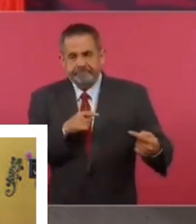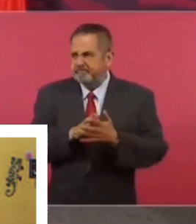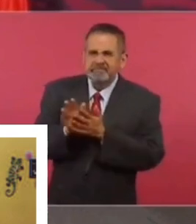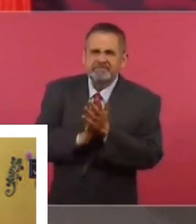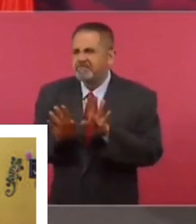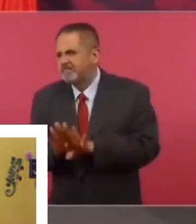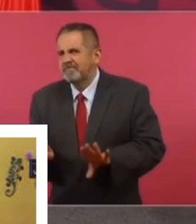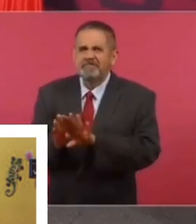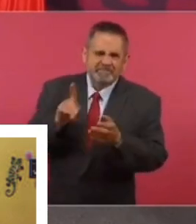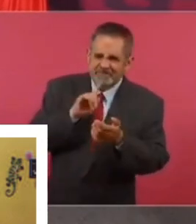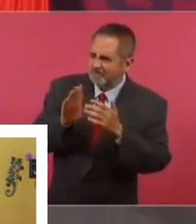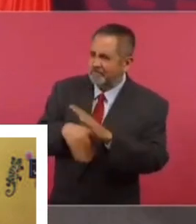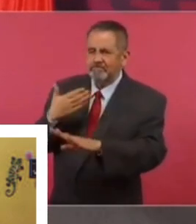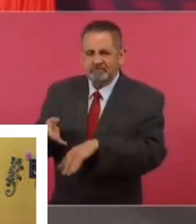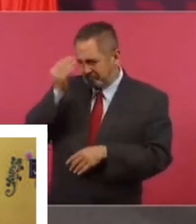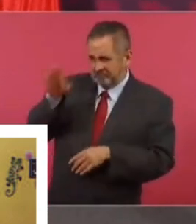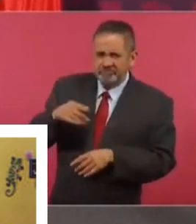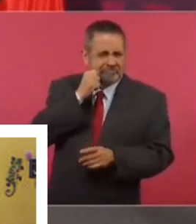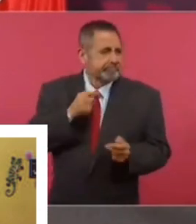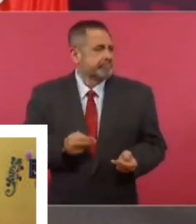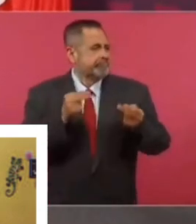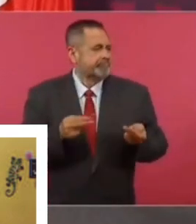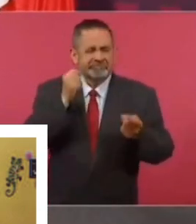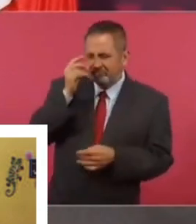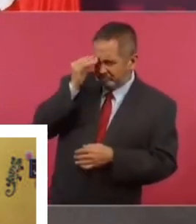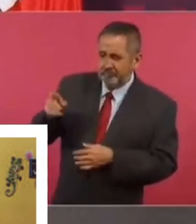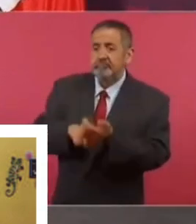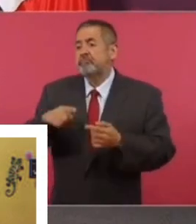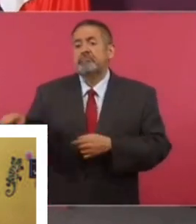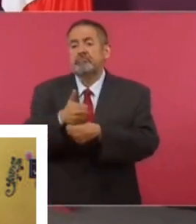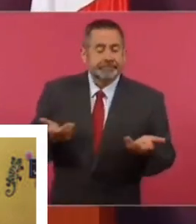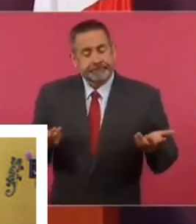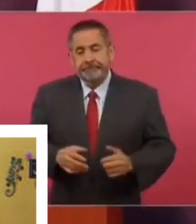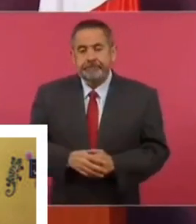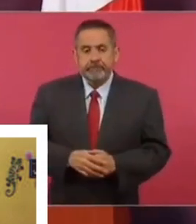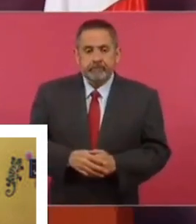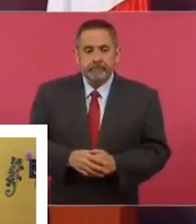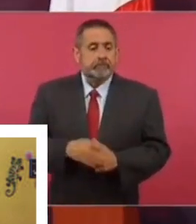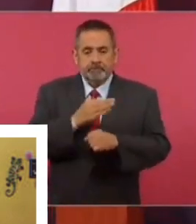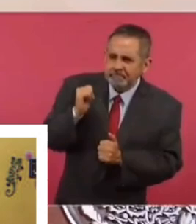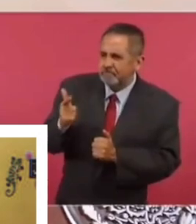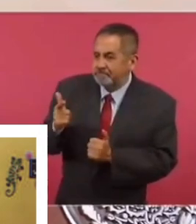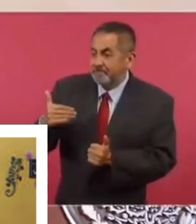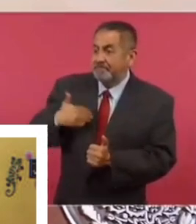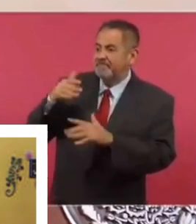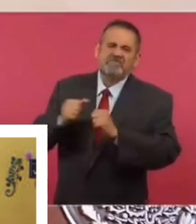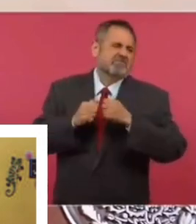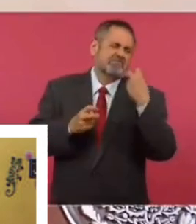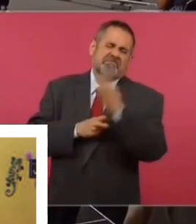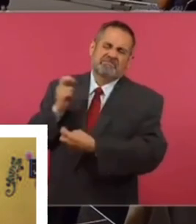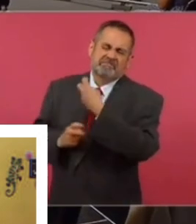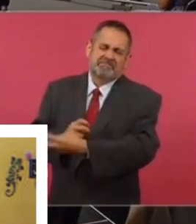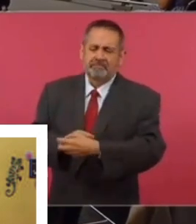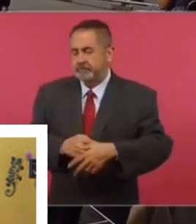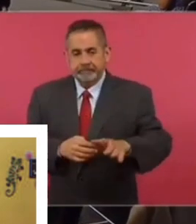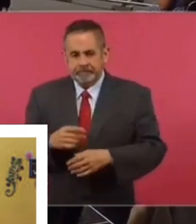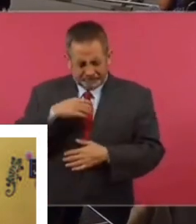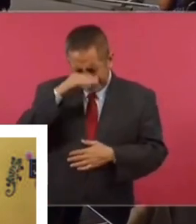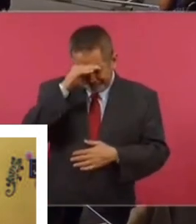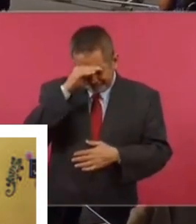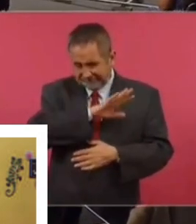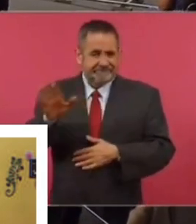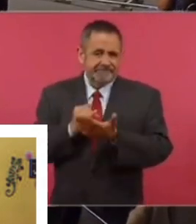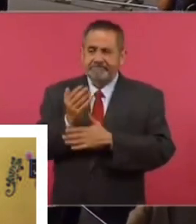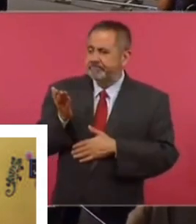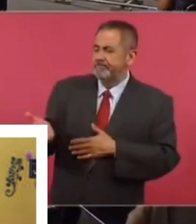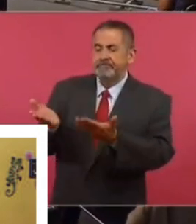al acecho y no les importa lucrar con el dolor ajeno. Son tiempos de sopilotes. Entonces, pedí